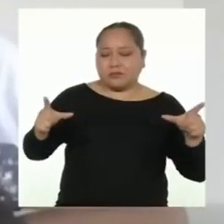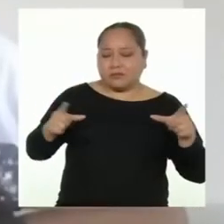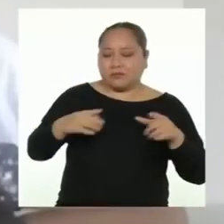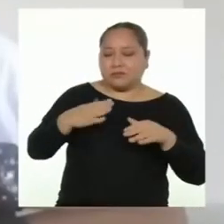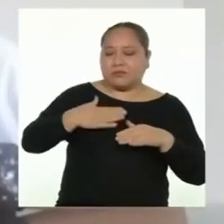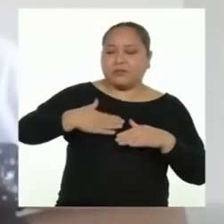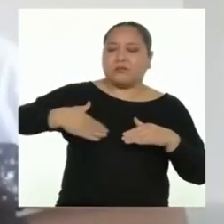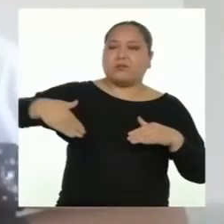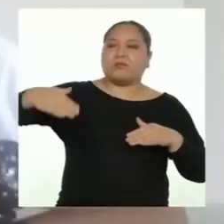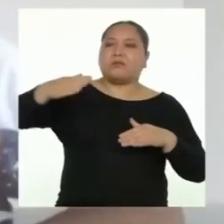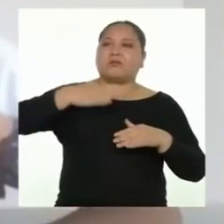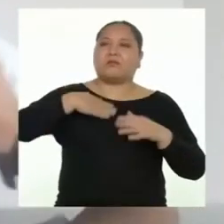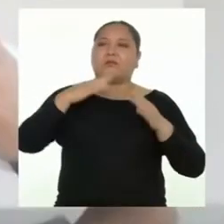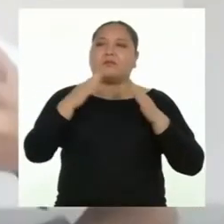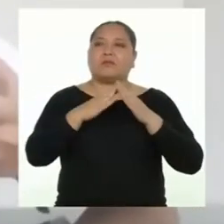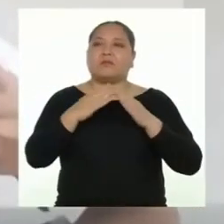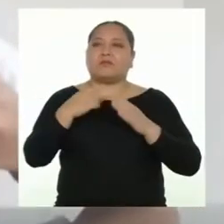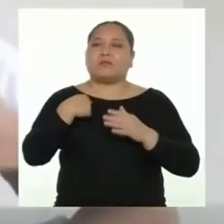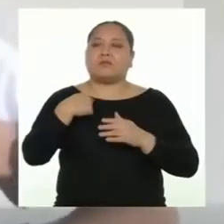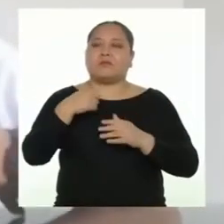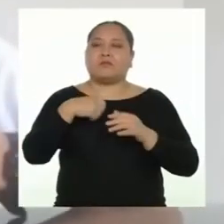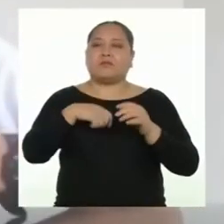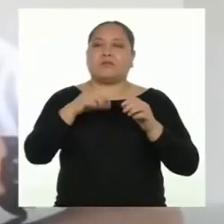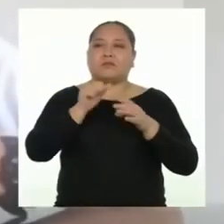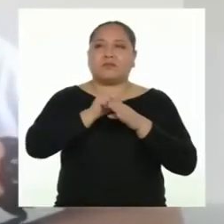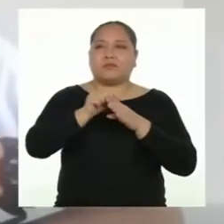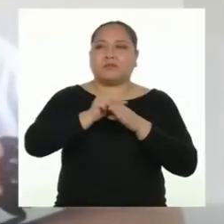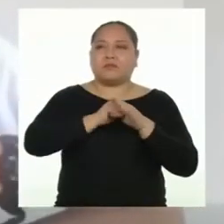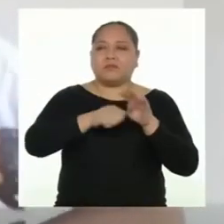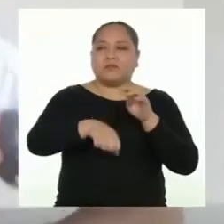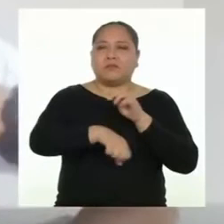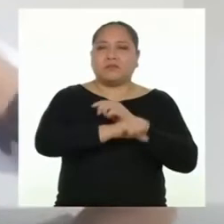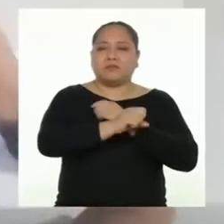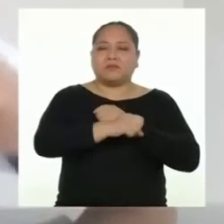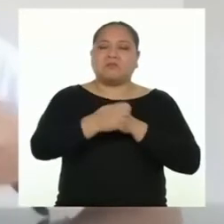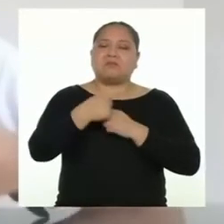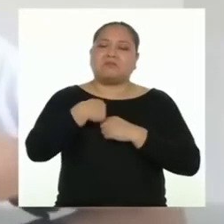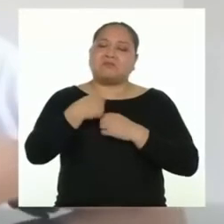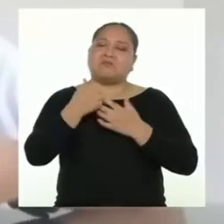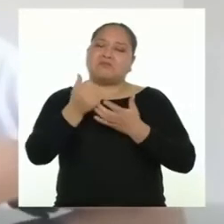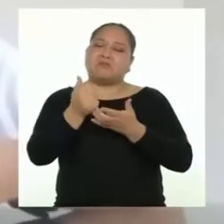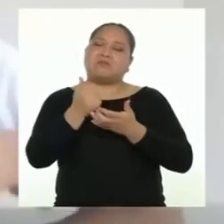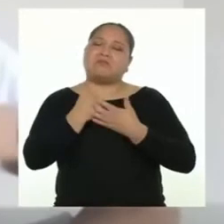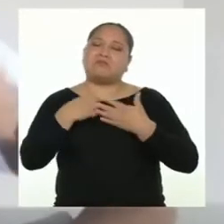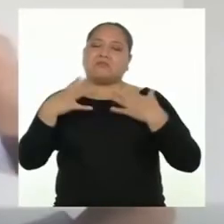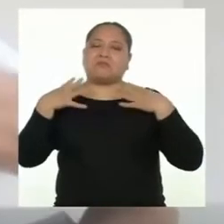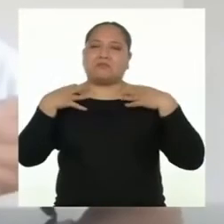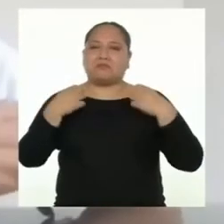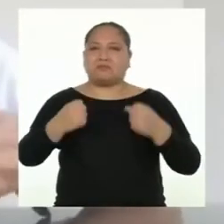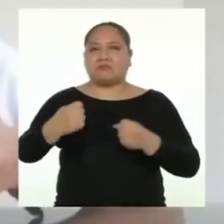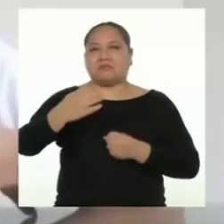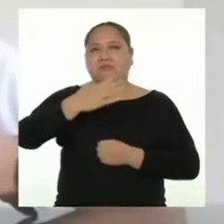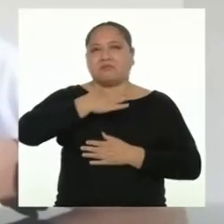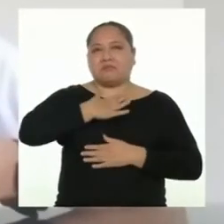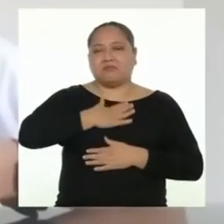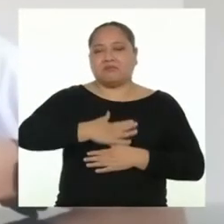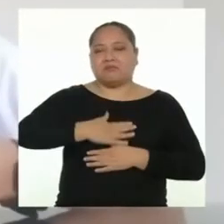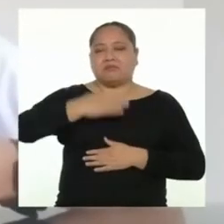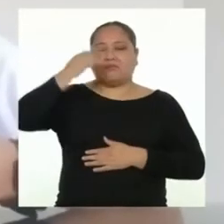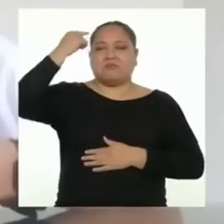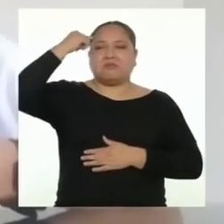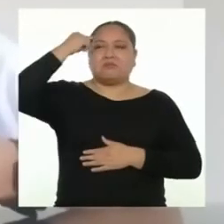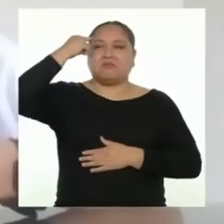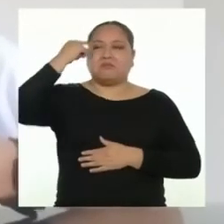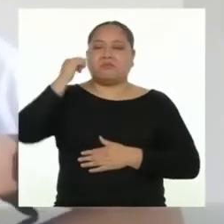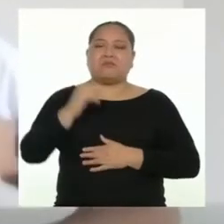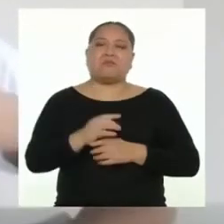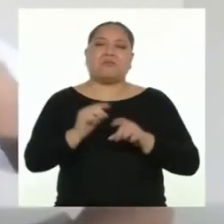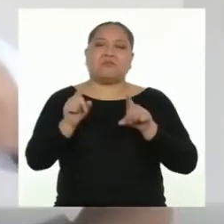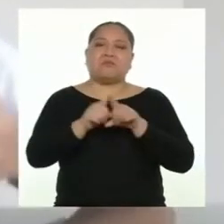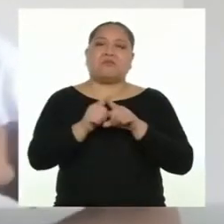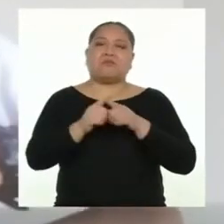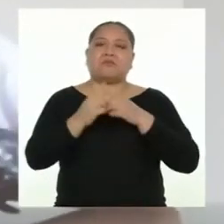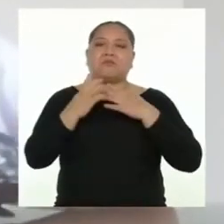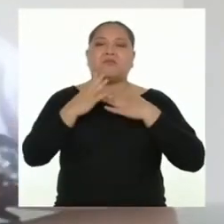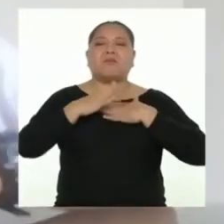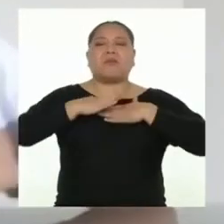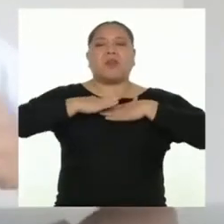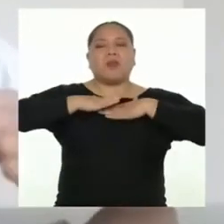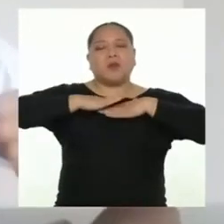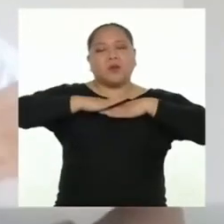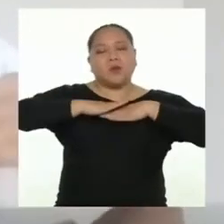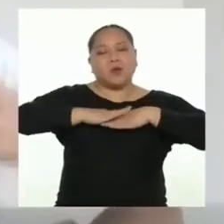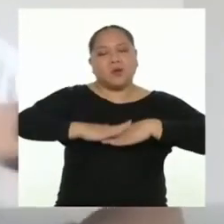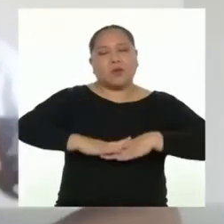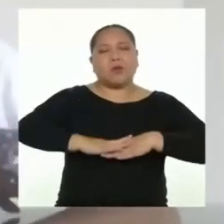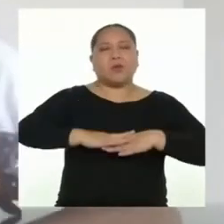casa. Yo practico este deporte porque sé que es muy bueno para mi salud física y mental, y para poder